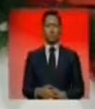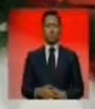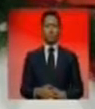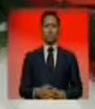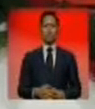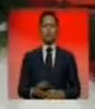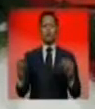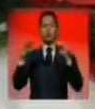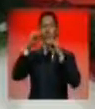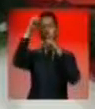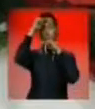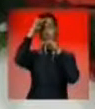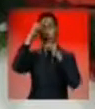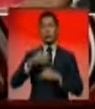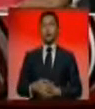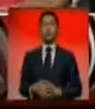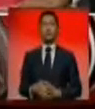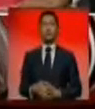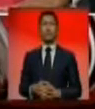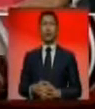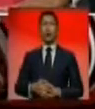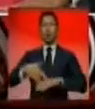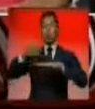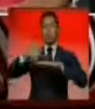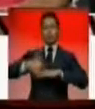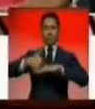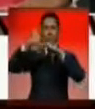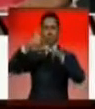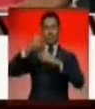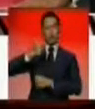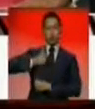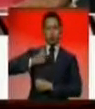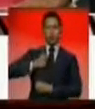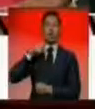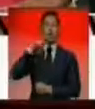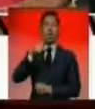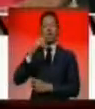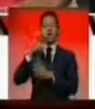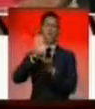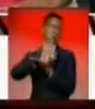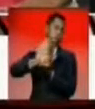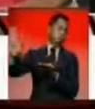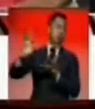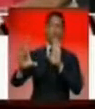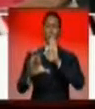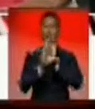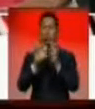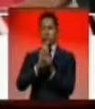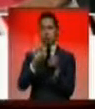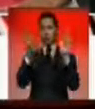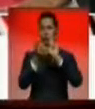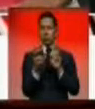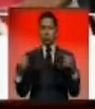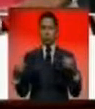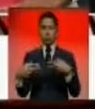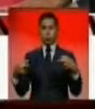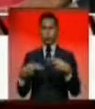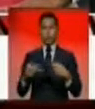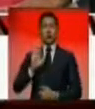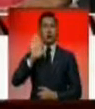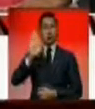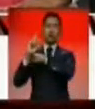Más noticias, la situación del general en servicio activo que demandó la inconstitucionalidad de la ley de reformas del ISFA se decidirá en